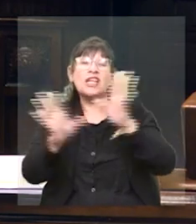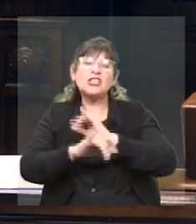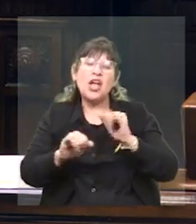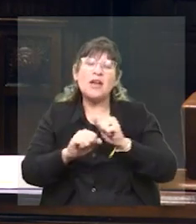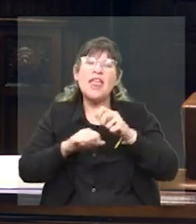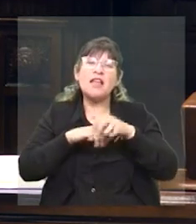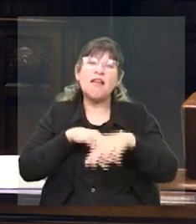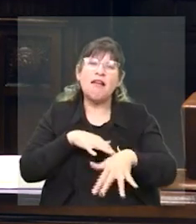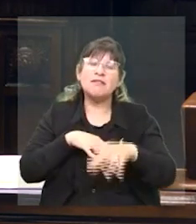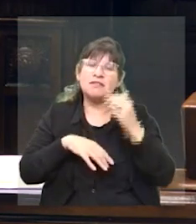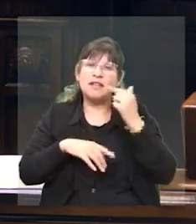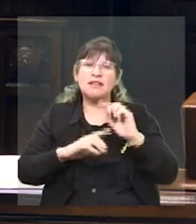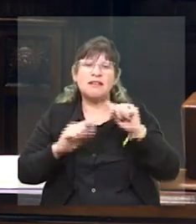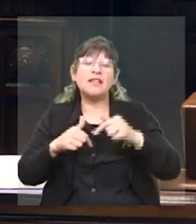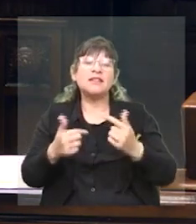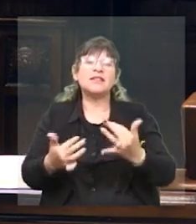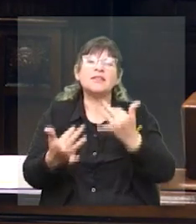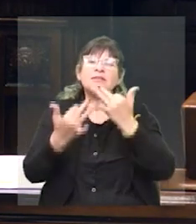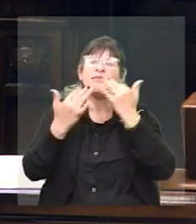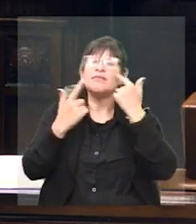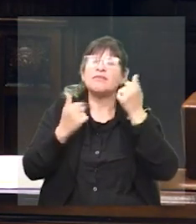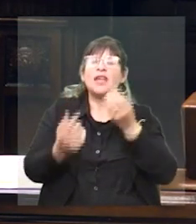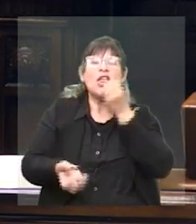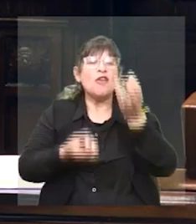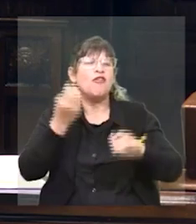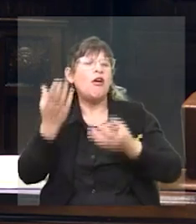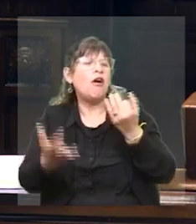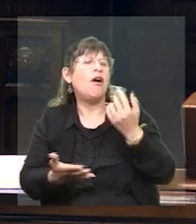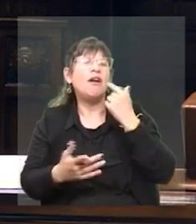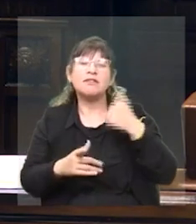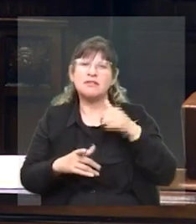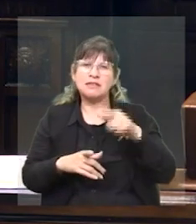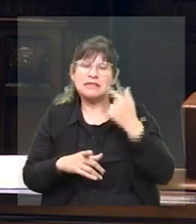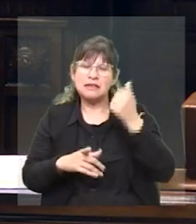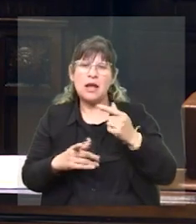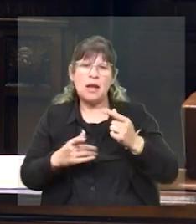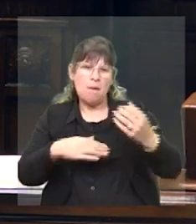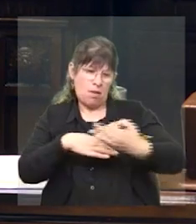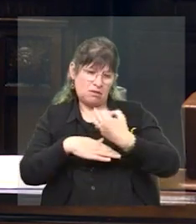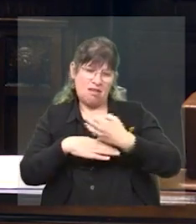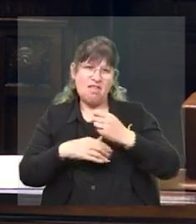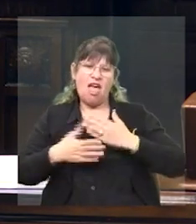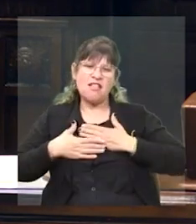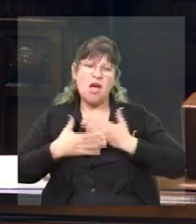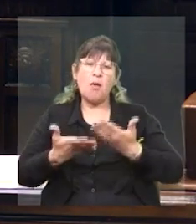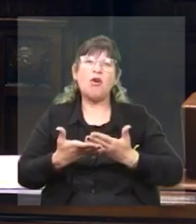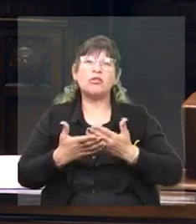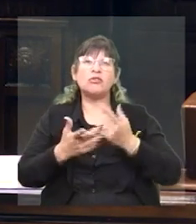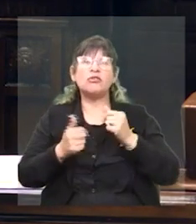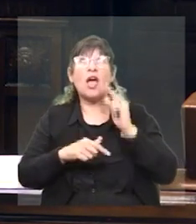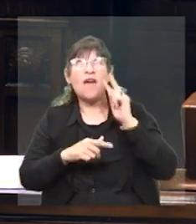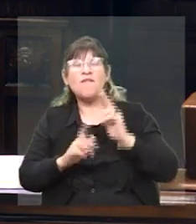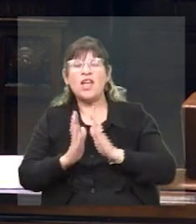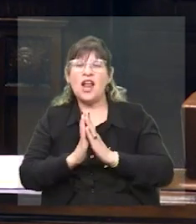raíces y este aroma de nardos deslumbrado me enseñaste amar en ver a Dios en